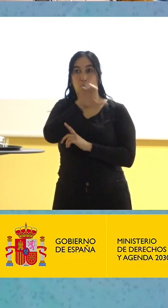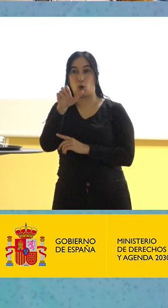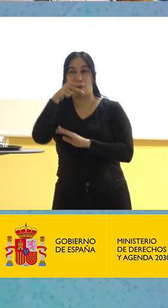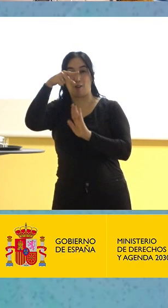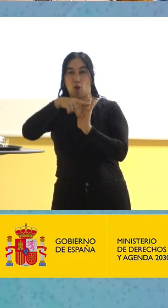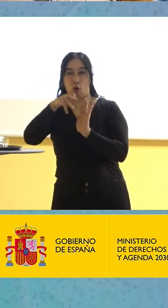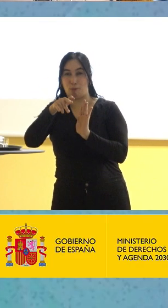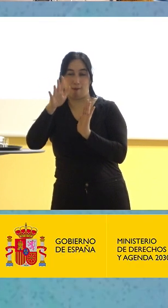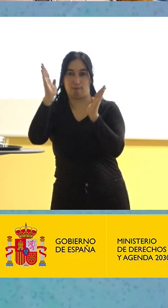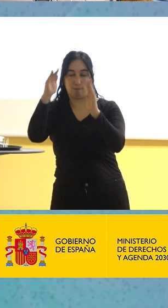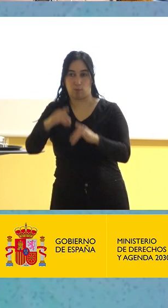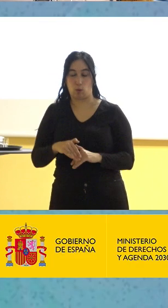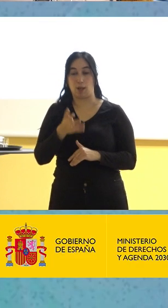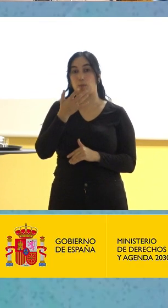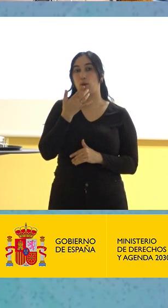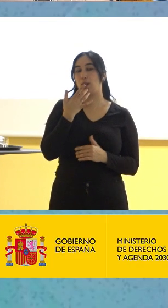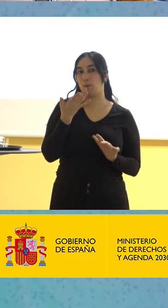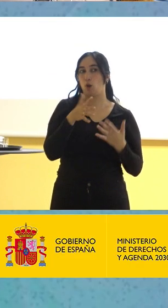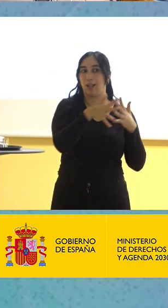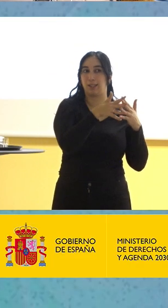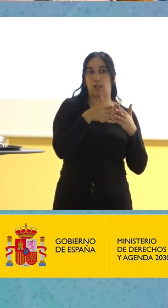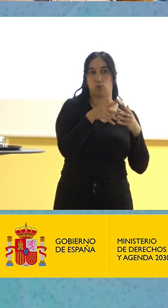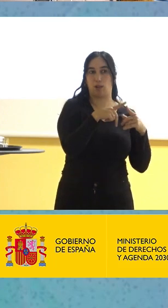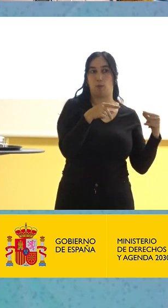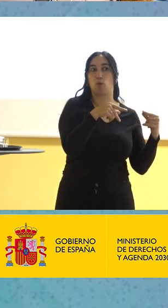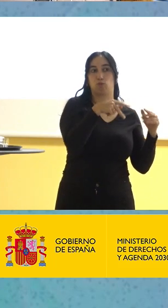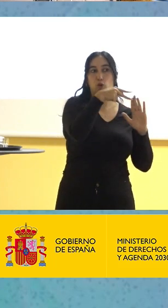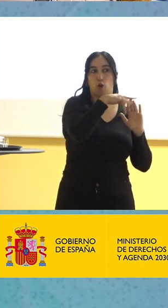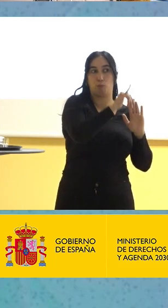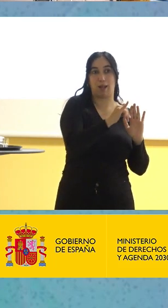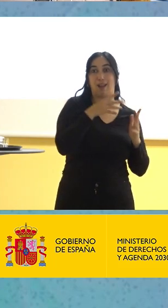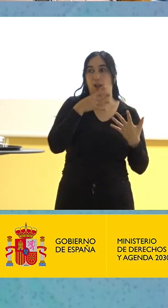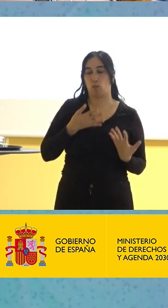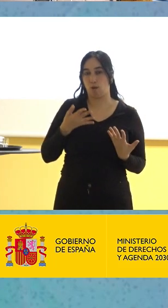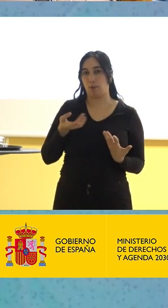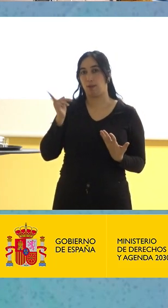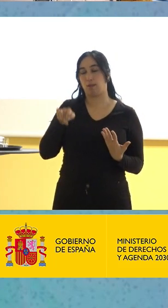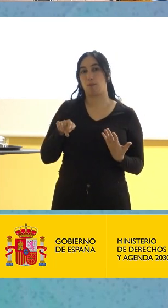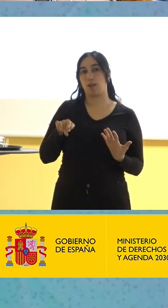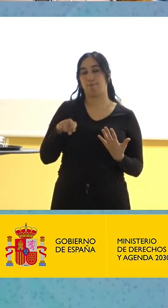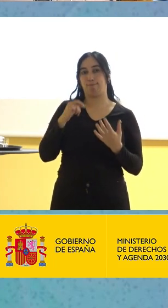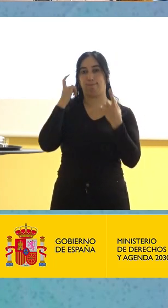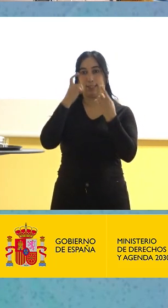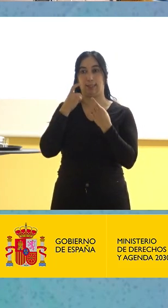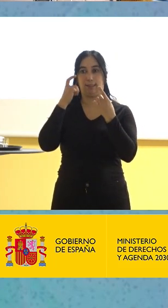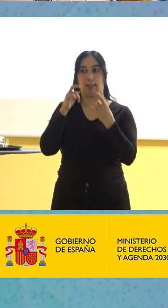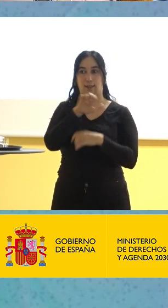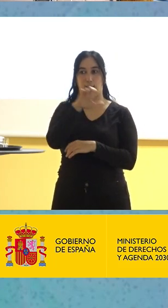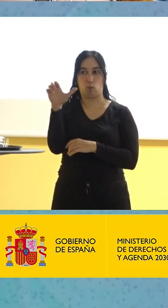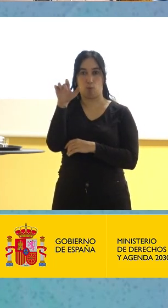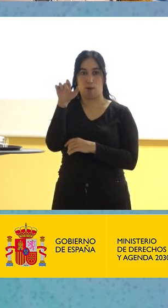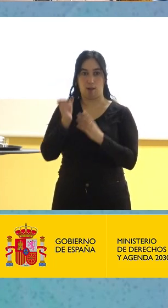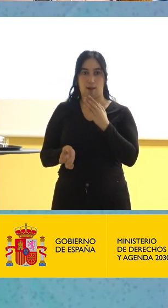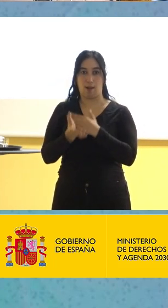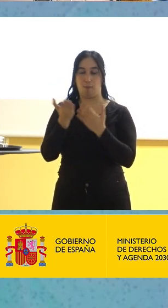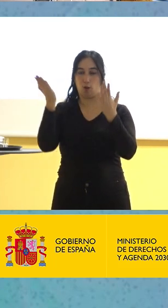normativa al respecto. Sí existe, por ejemplo, en Estados Unidos o en Japón, y es algo que actualmente se está trabajando por parte de Europa,